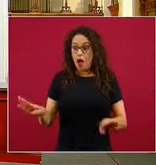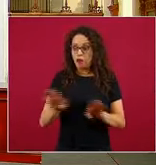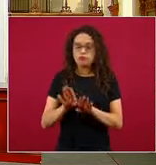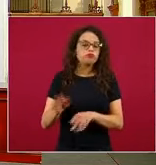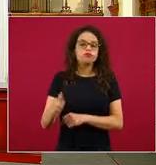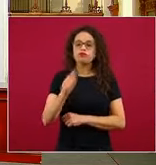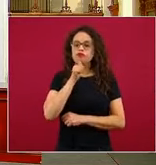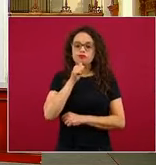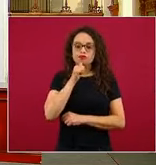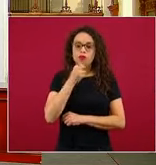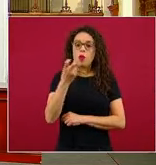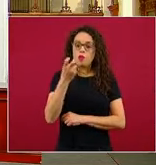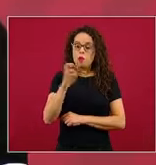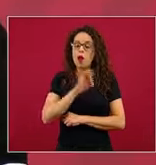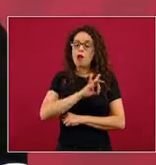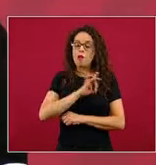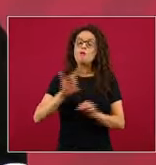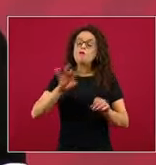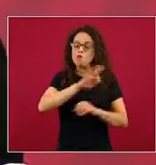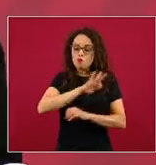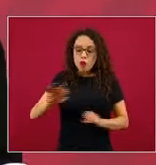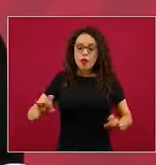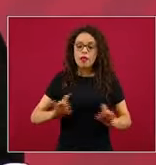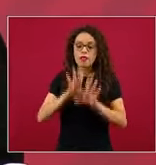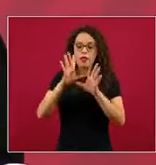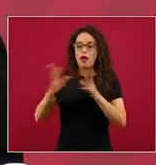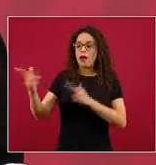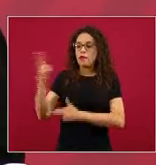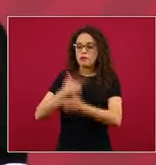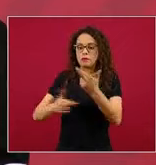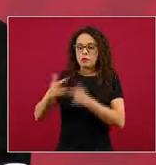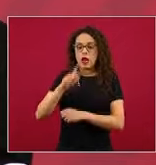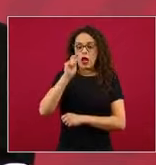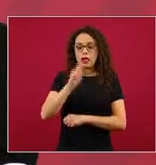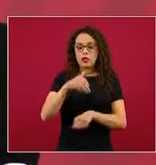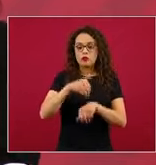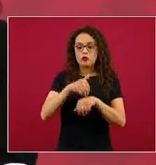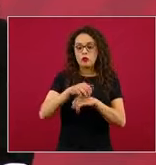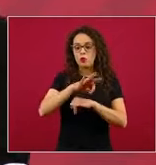muy probable que haya un pequeño repunte en el número de casos final.